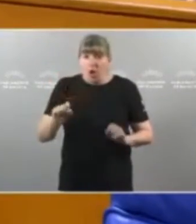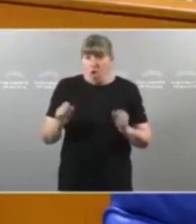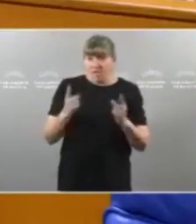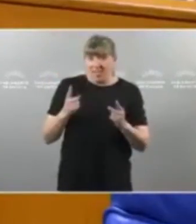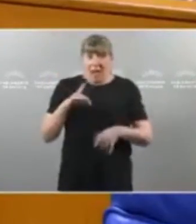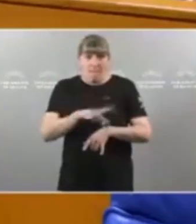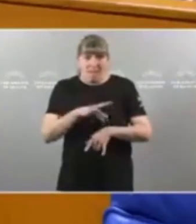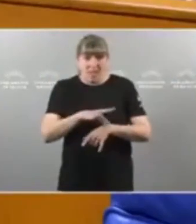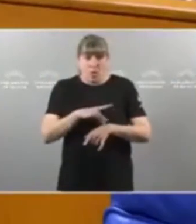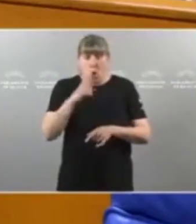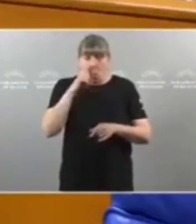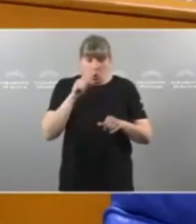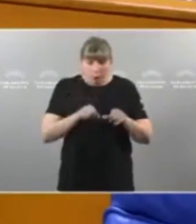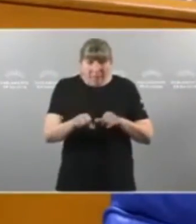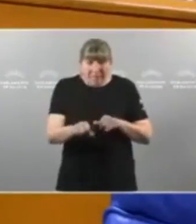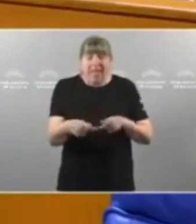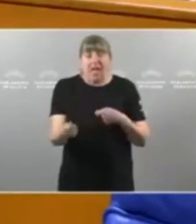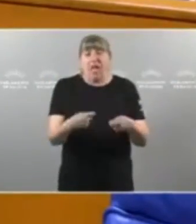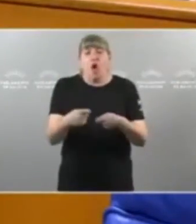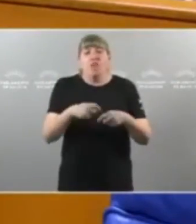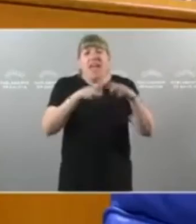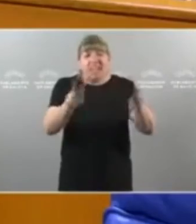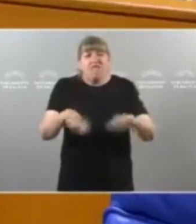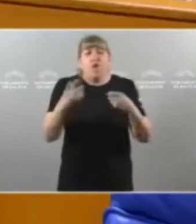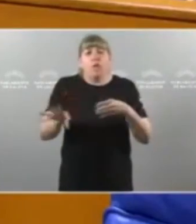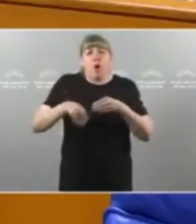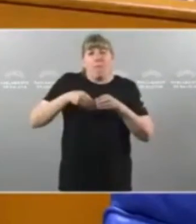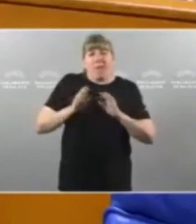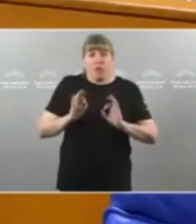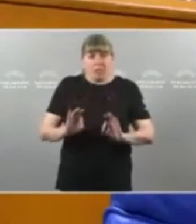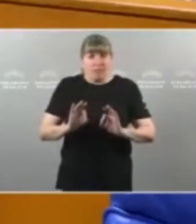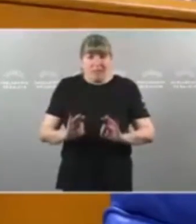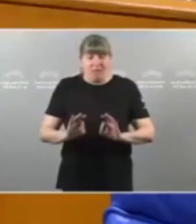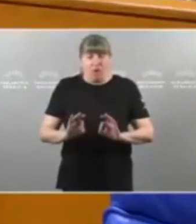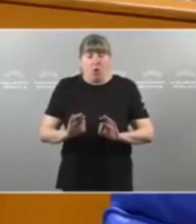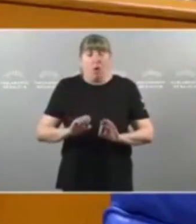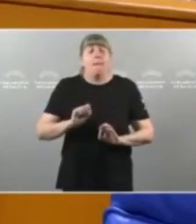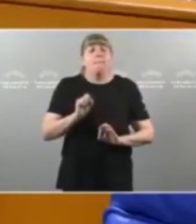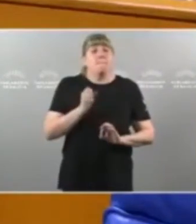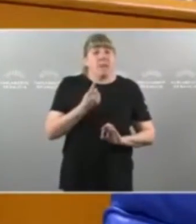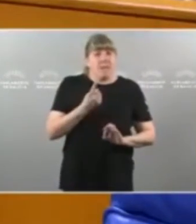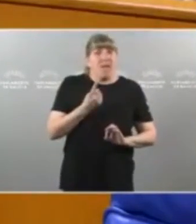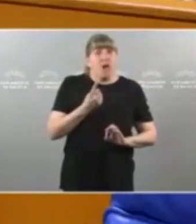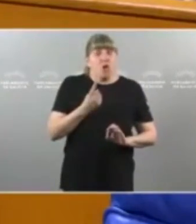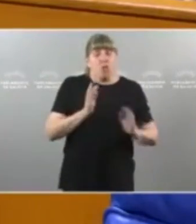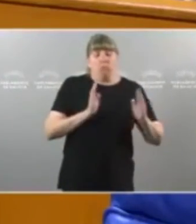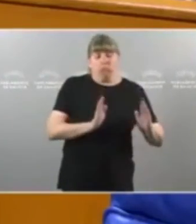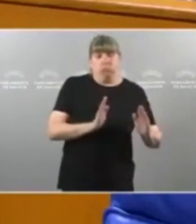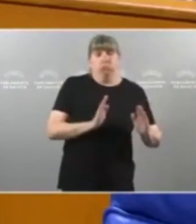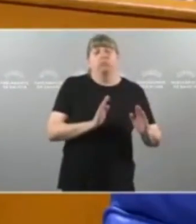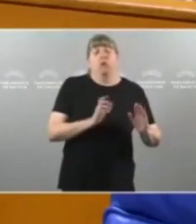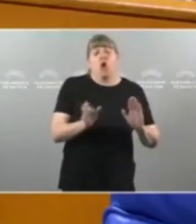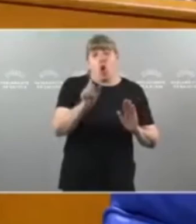suño negociaríamos también a reforma de complemento específico Después de tres reformado una primera parte duano o concepto de